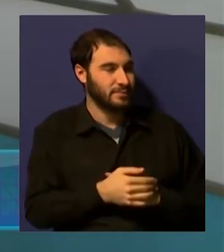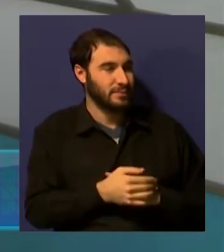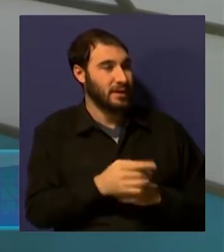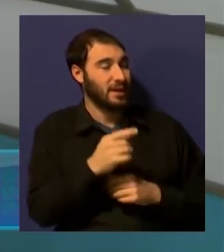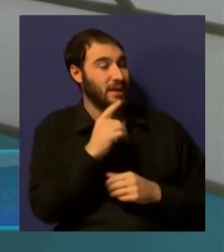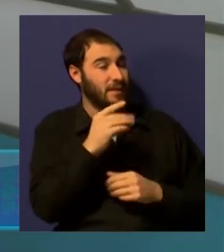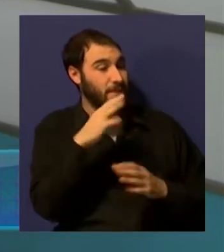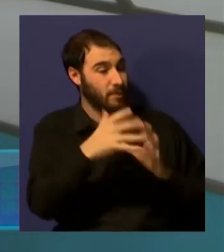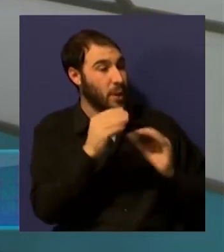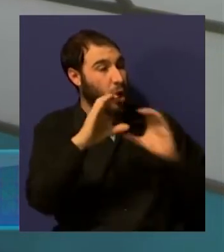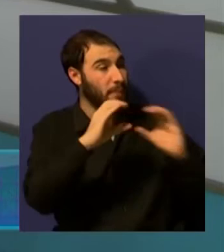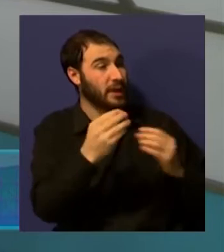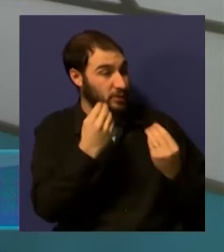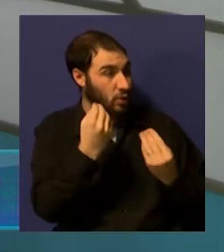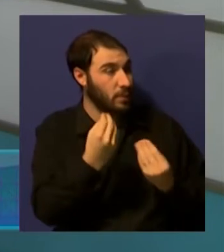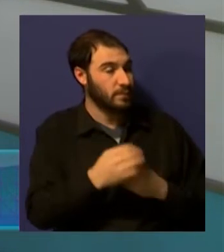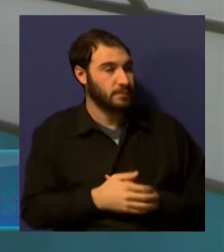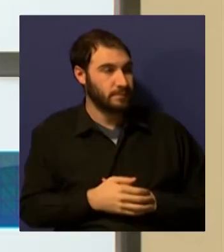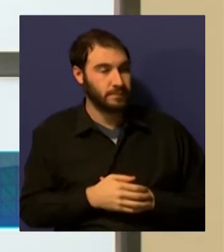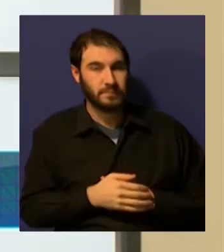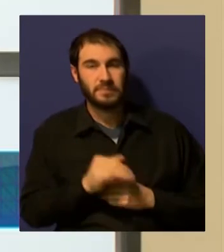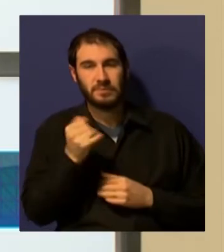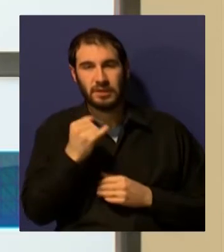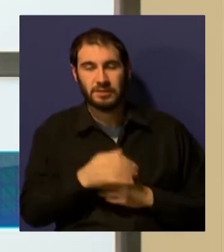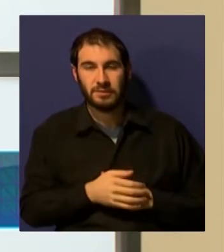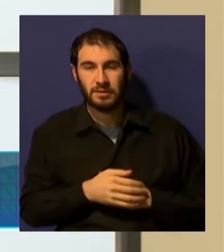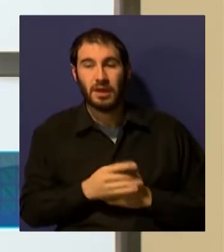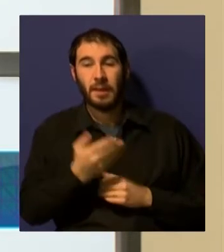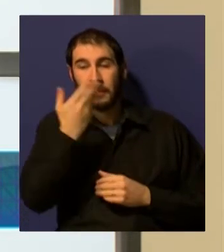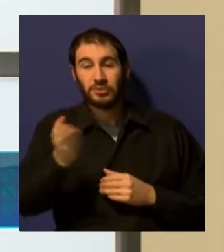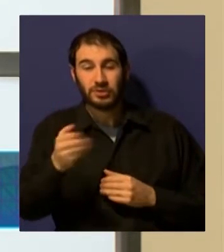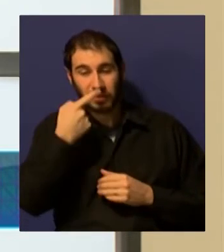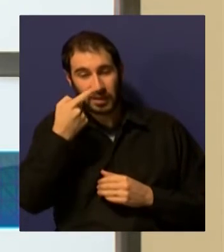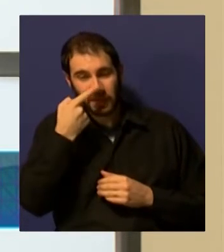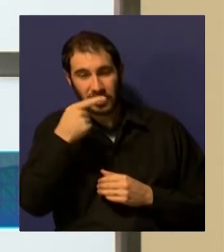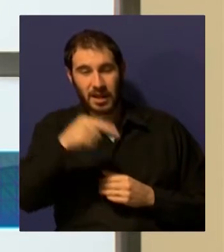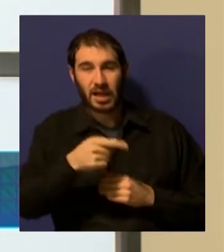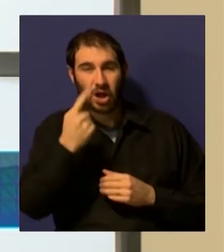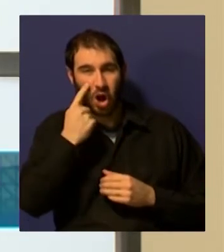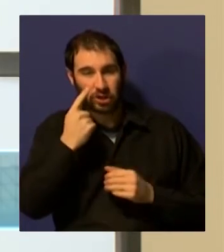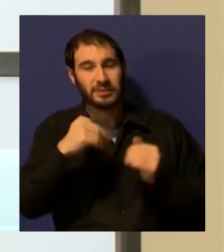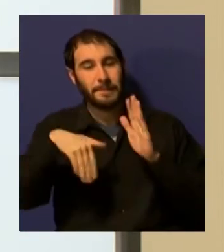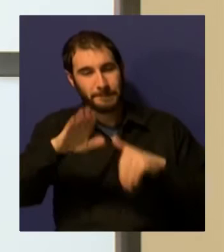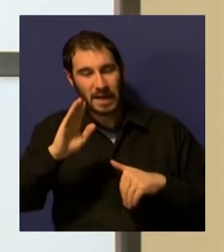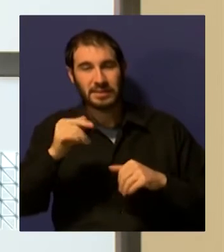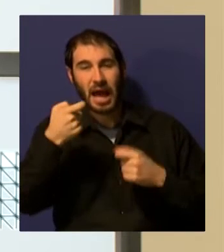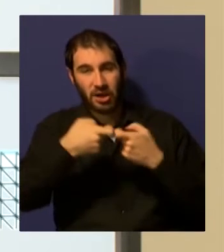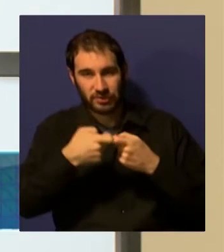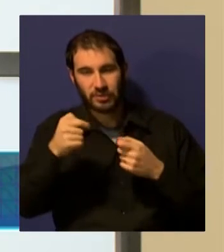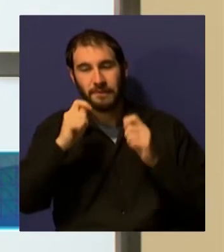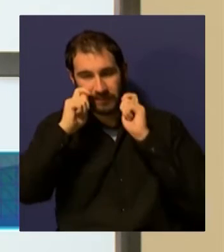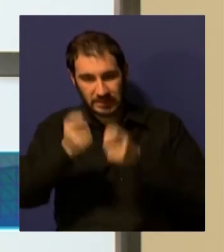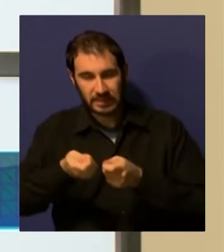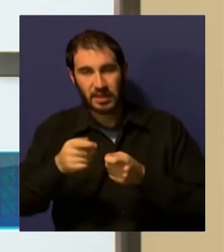vías de comunicación para que la gente se pueda comunicar con ellos, ¿no? Así es. Todos aquellos interesados que quieran conocer más de la asociación,